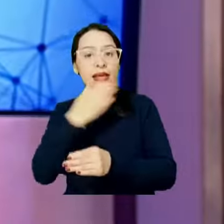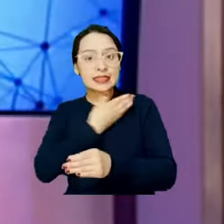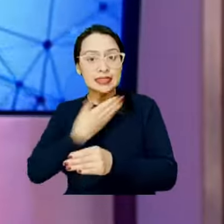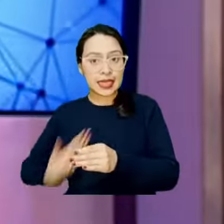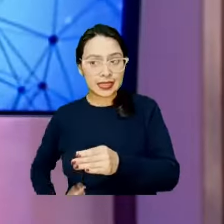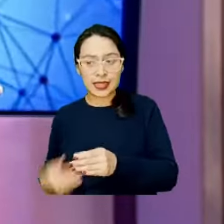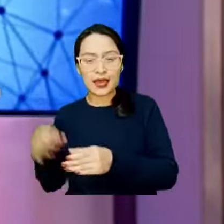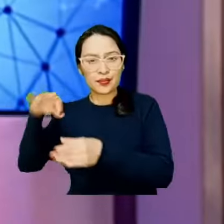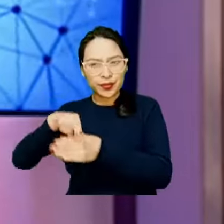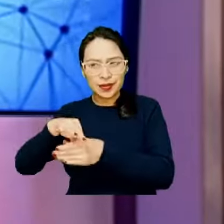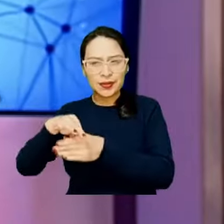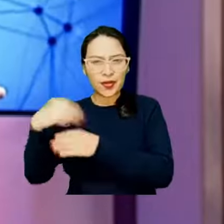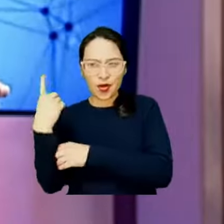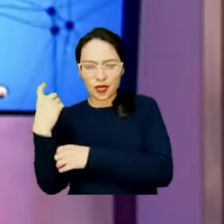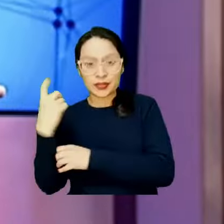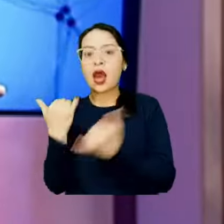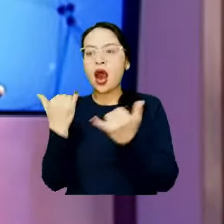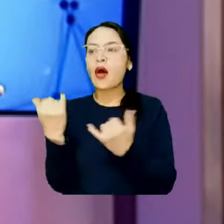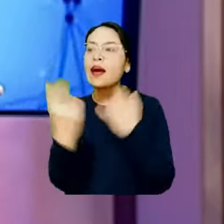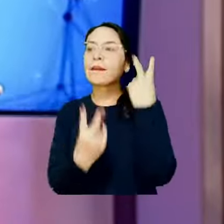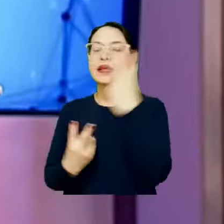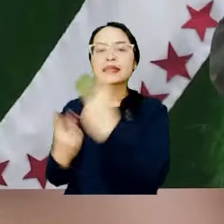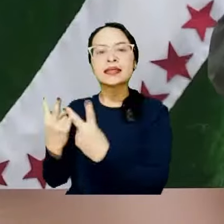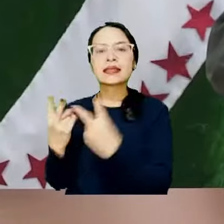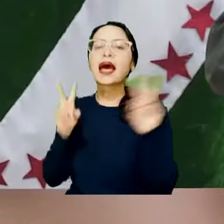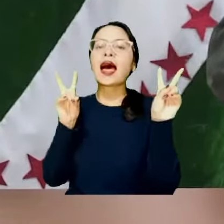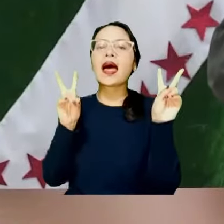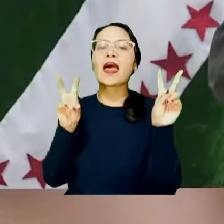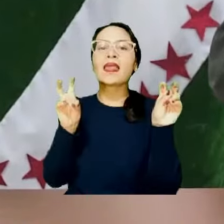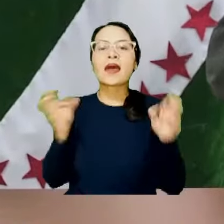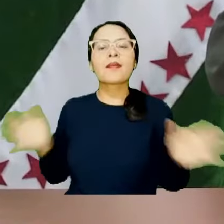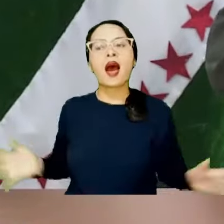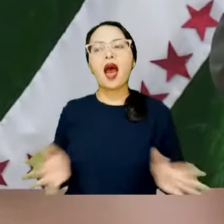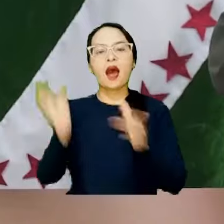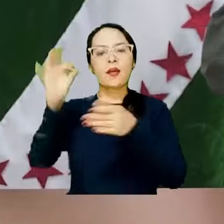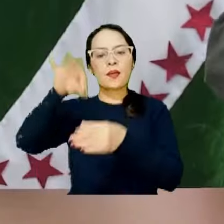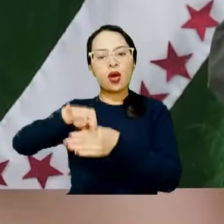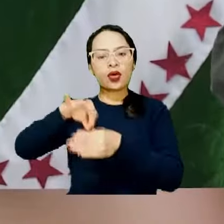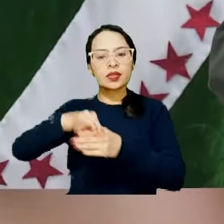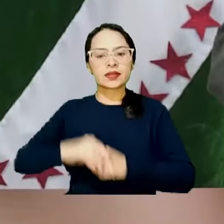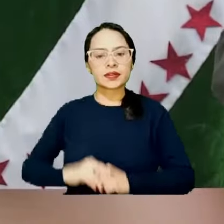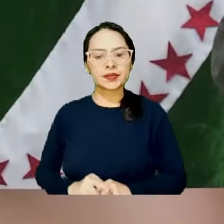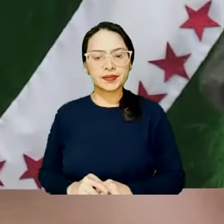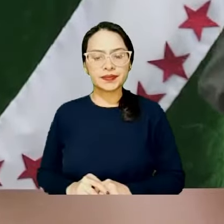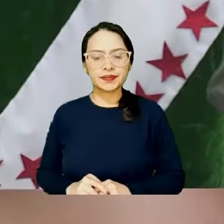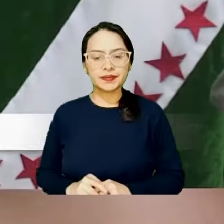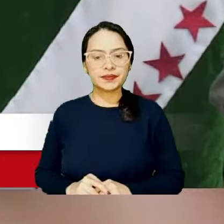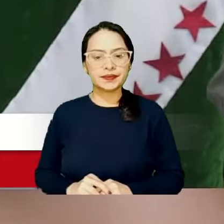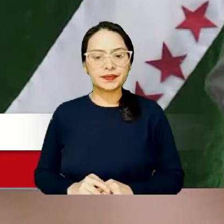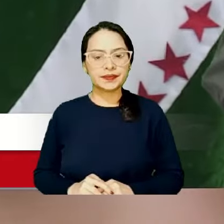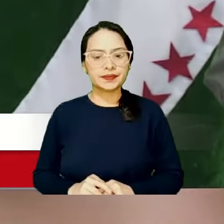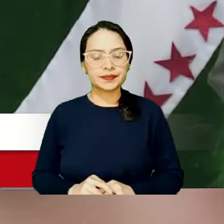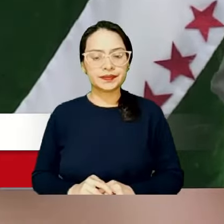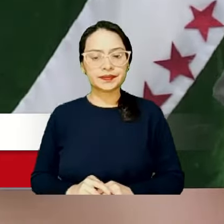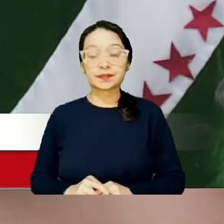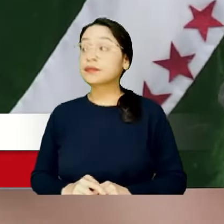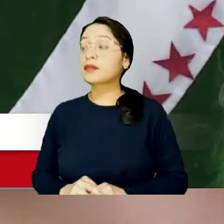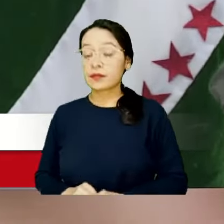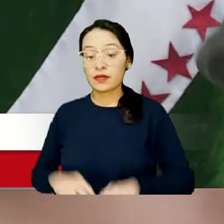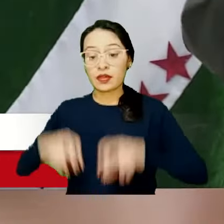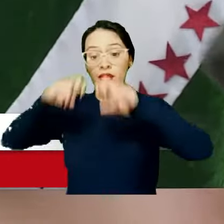ya una táctica política. Aquí les contamos. En Manta, en el Gabinete Sectorial de Seguridad, por una razón